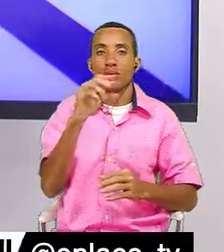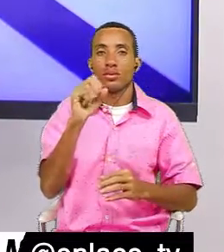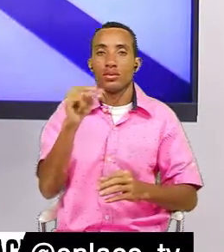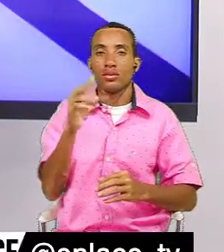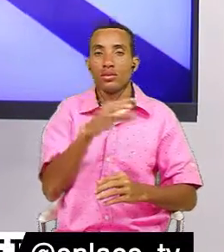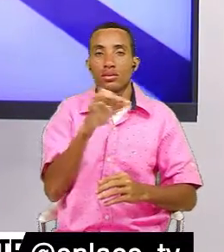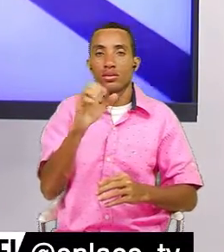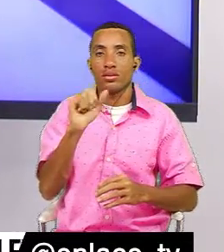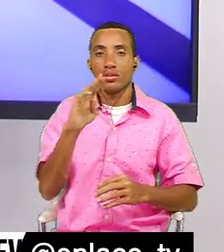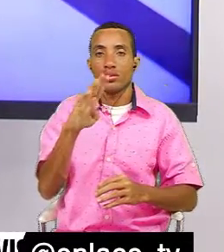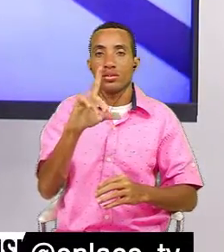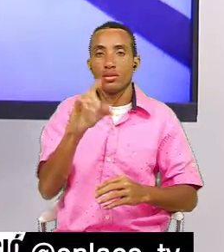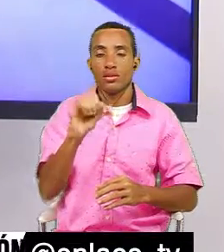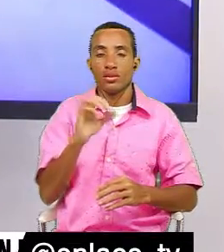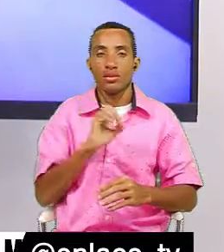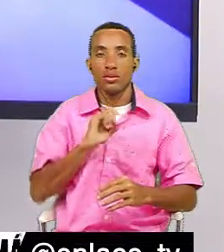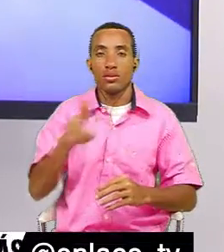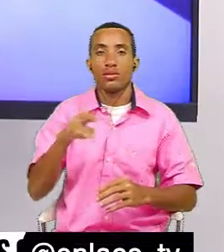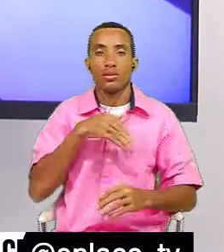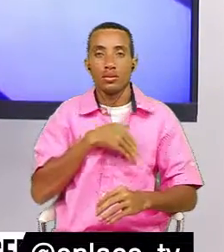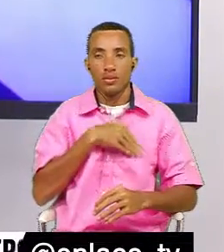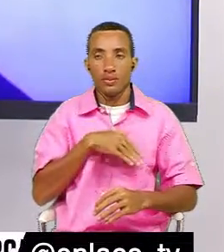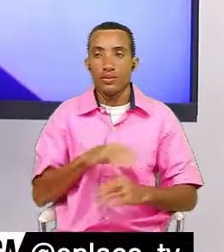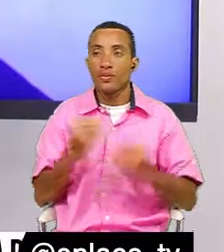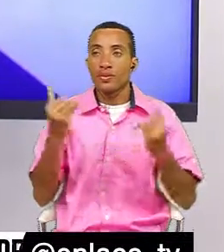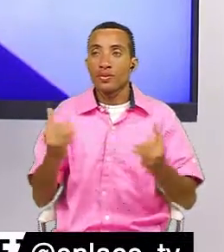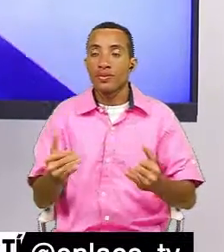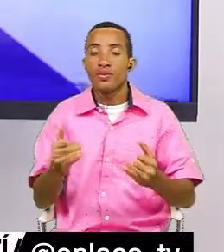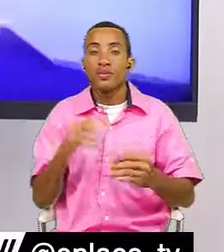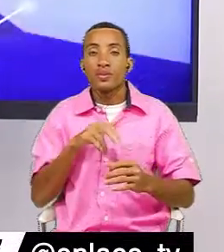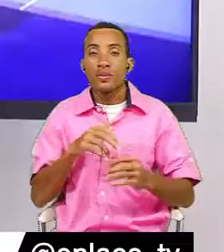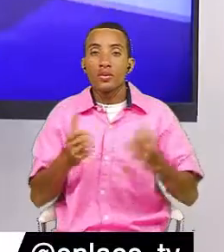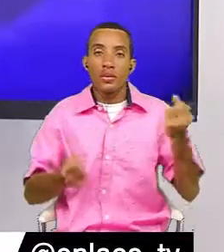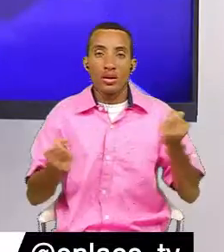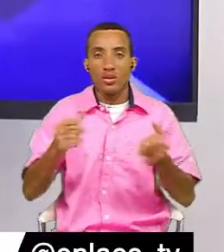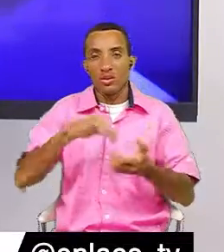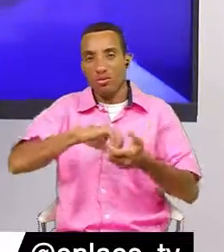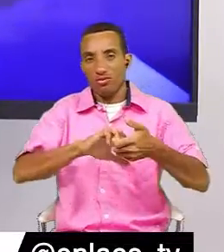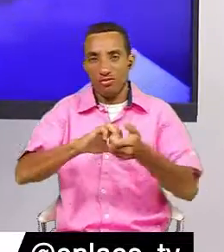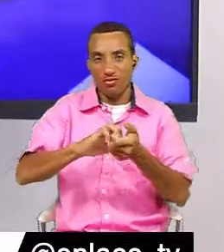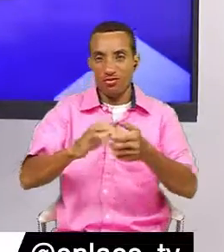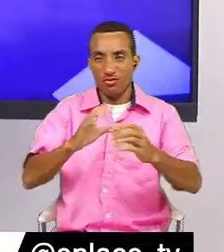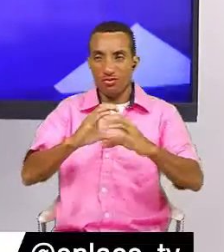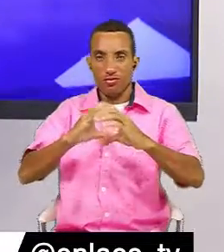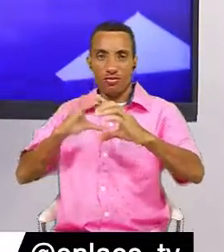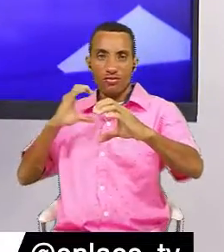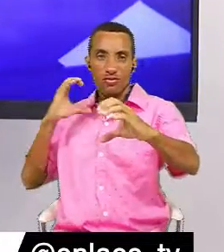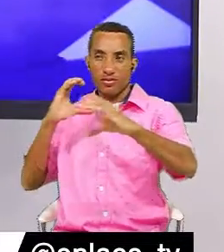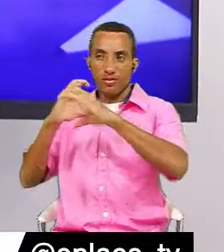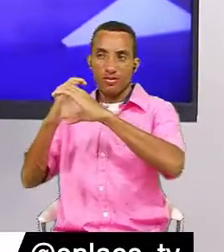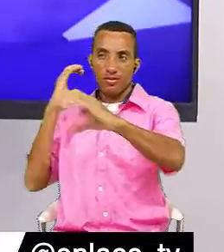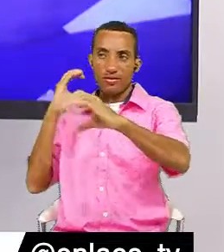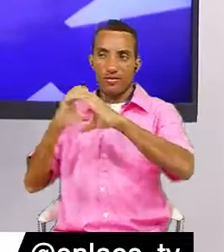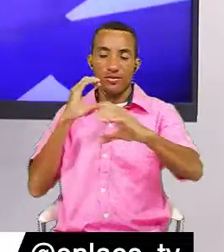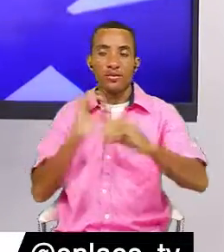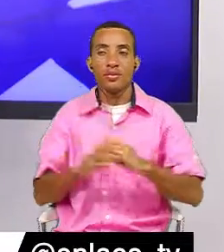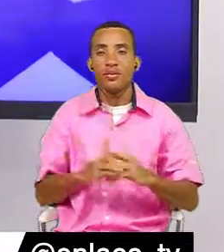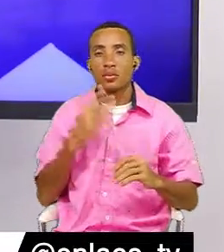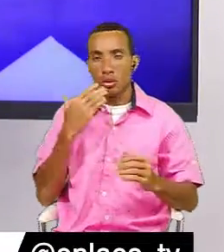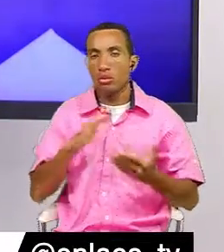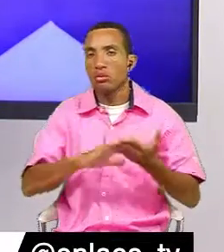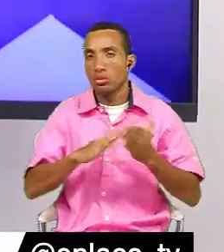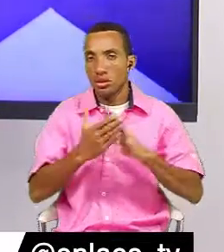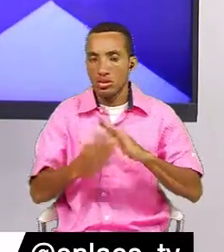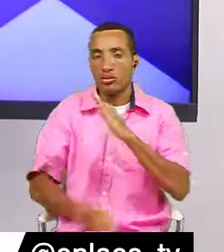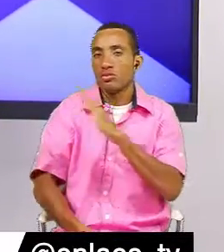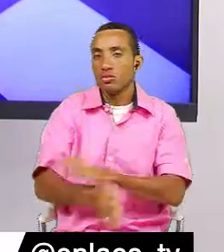en otras noticias les hablaremos sobre los camioneros que en Barranca Bermeja decidieron bloquear el sector del Aztecopas. De manera pacífica continúan ellos